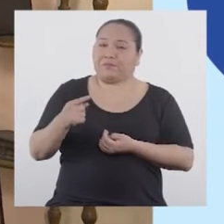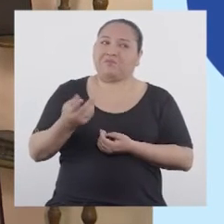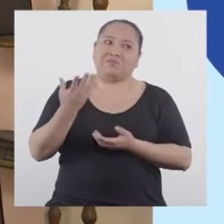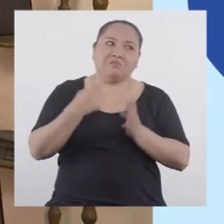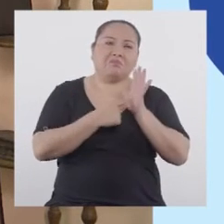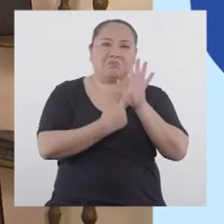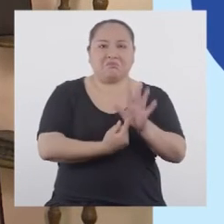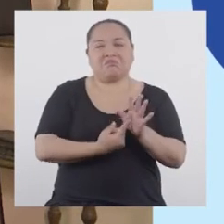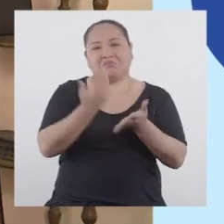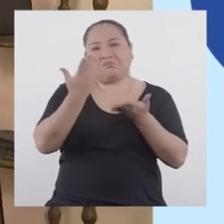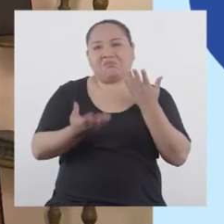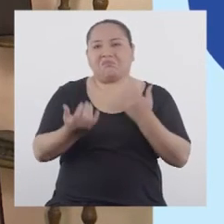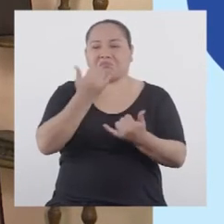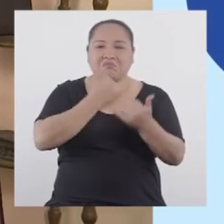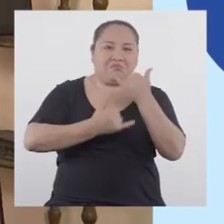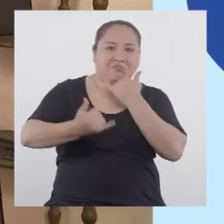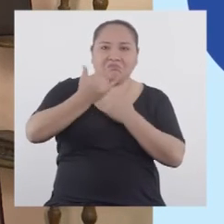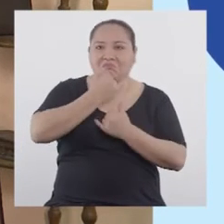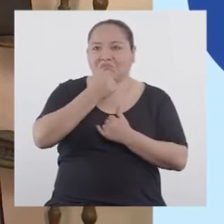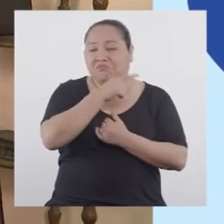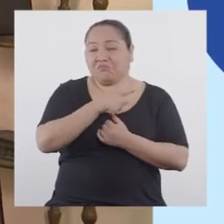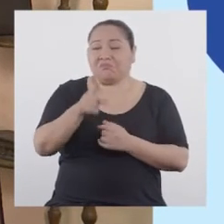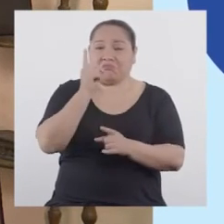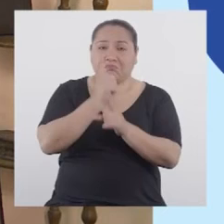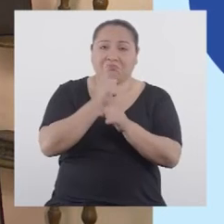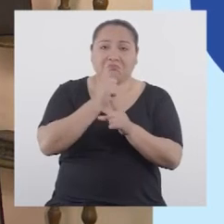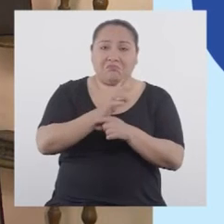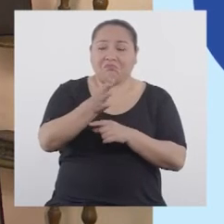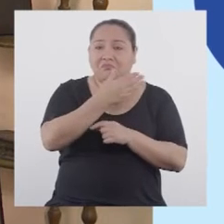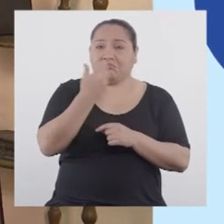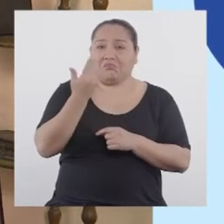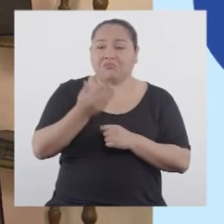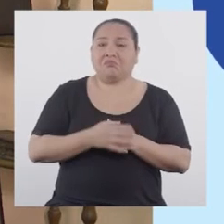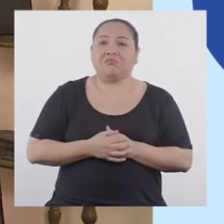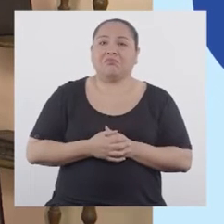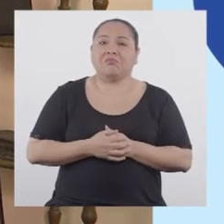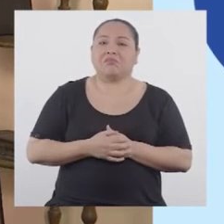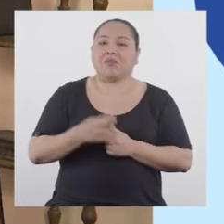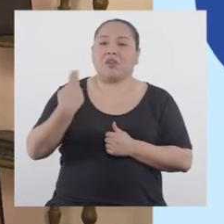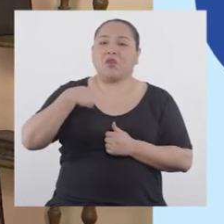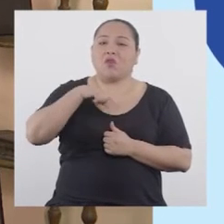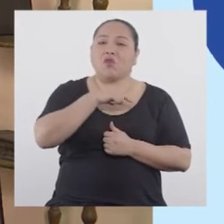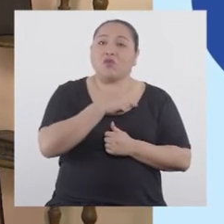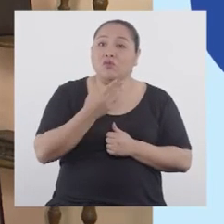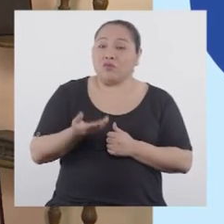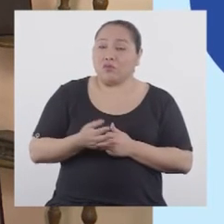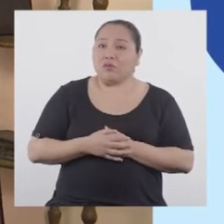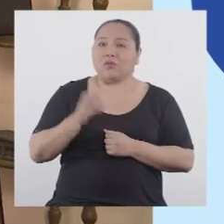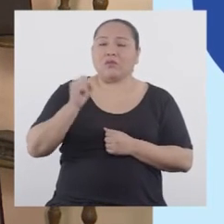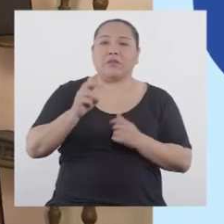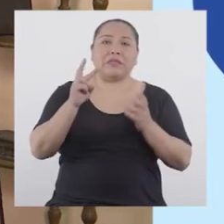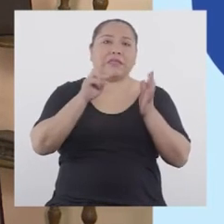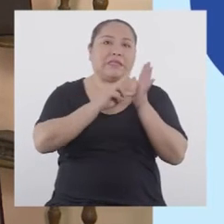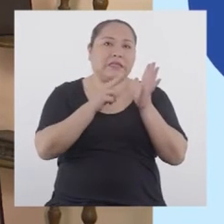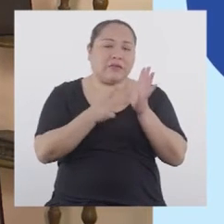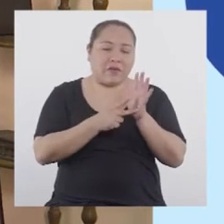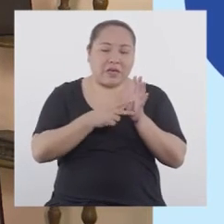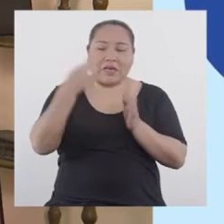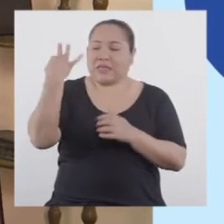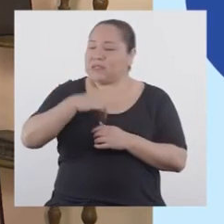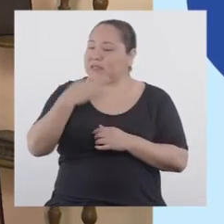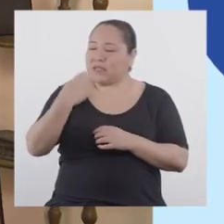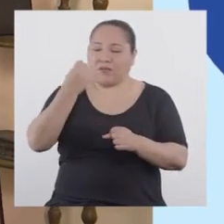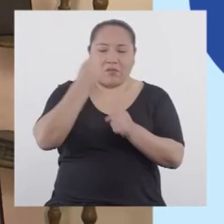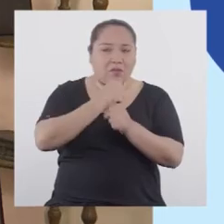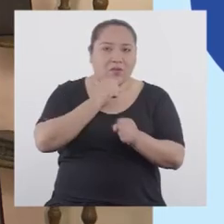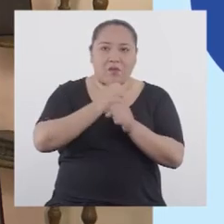resalta que hay la posibilidad de equivocarse, lo cual es correcto para mejorar. Y nosotros significa que